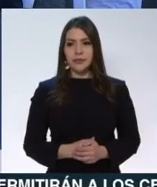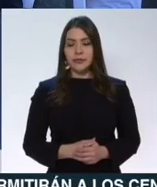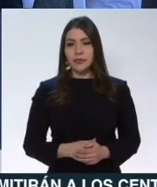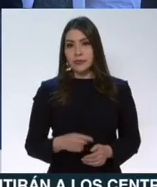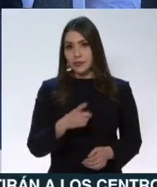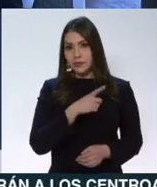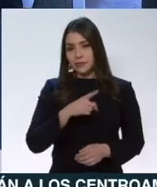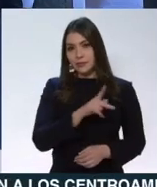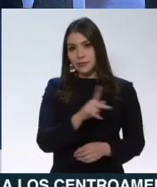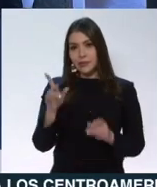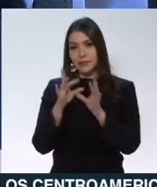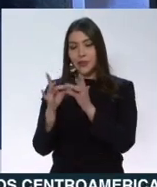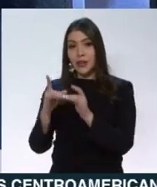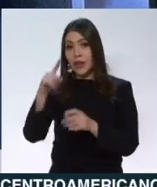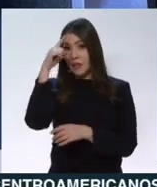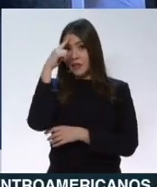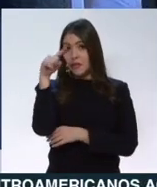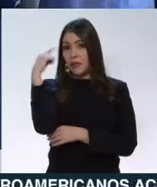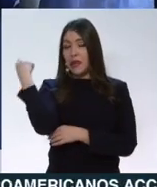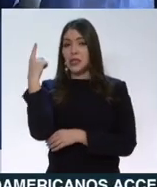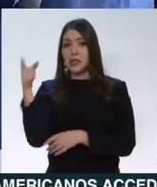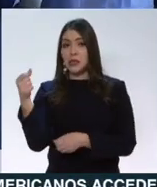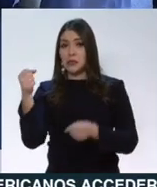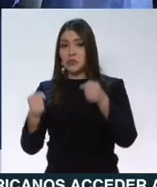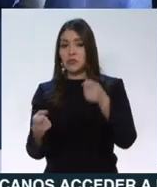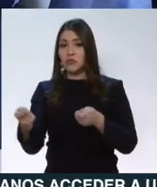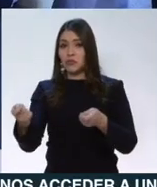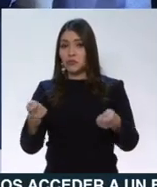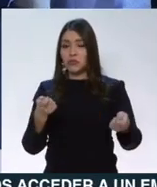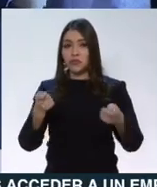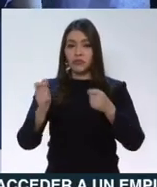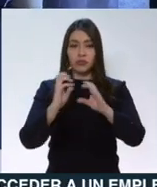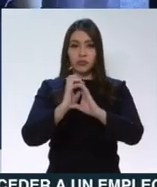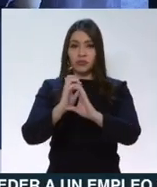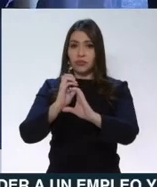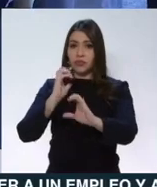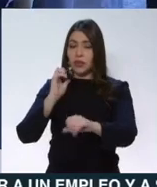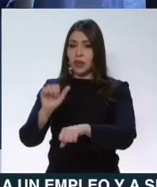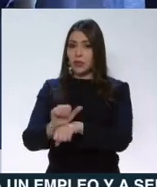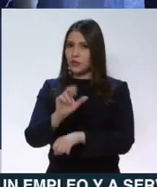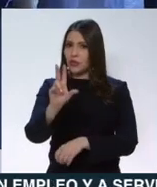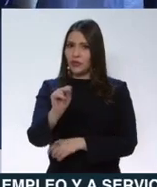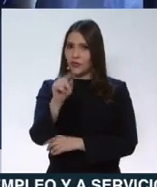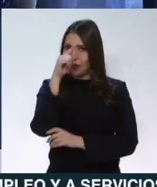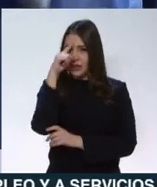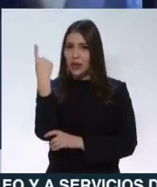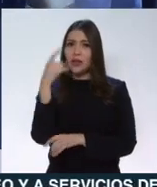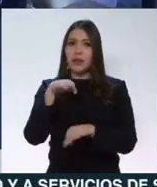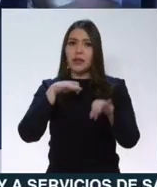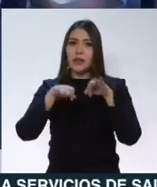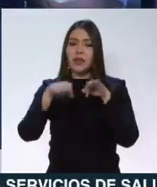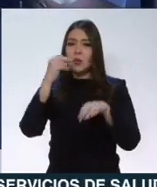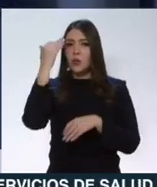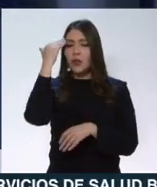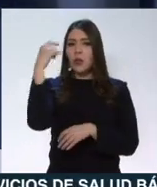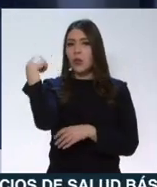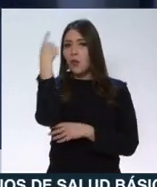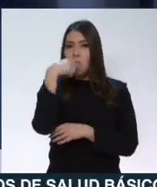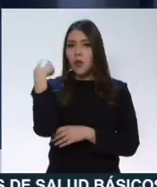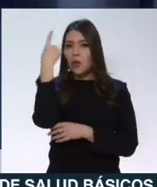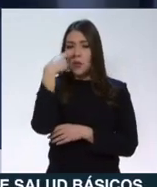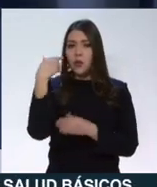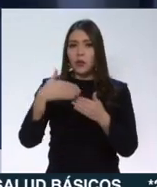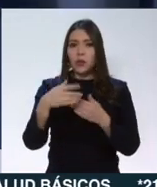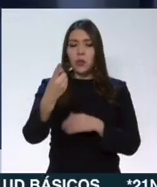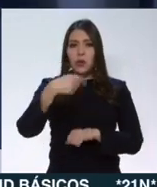Hay que señalar aquí que no es fácil ser conductor de uno de estos automóviles, de uno de estos transportes, porque mire, trabajan muchísimas horas a la semana y además